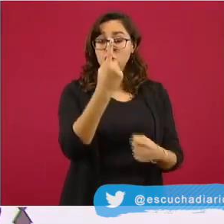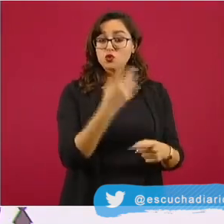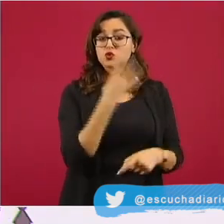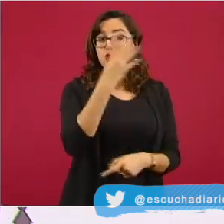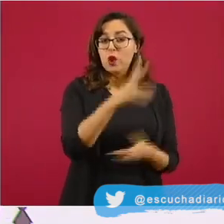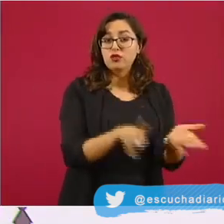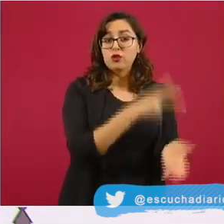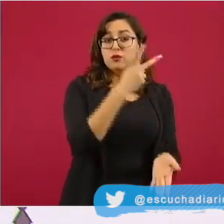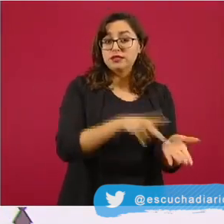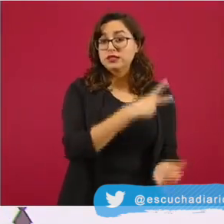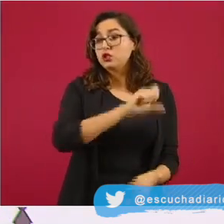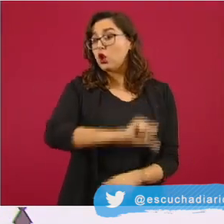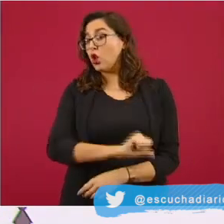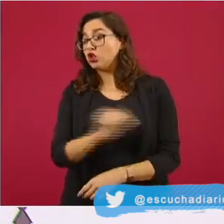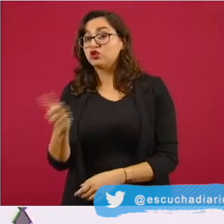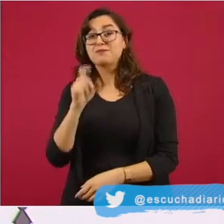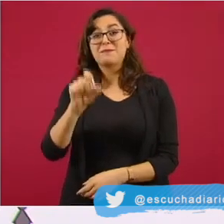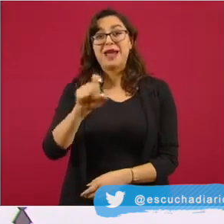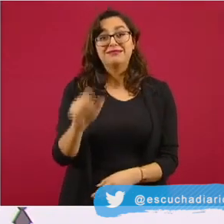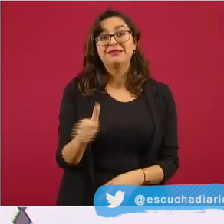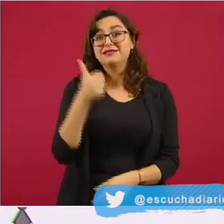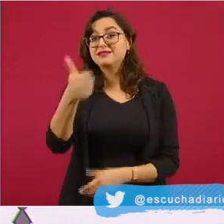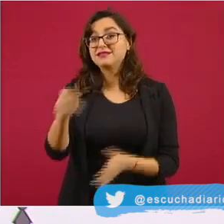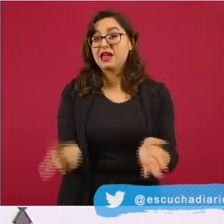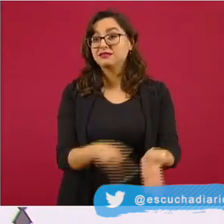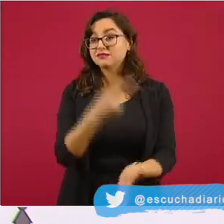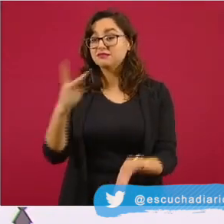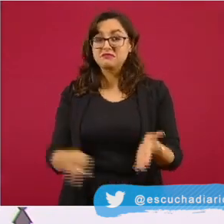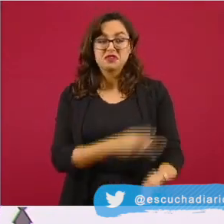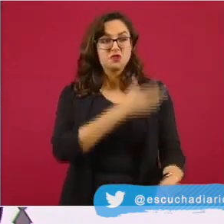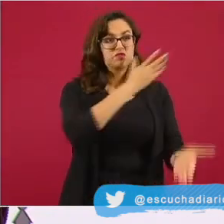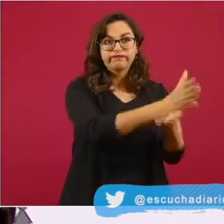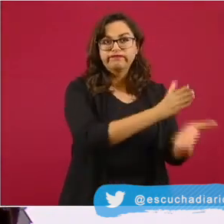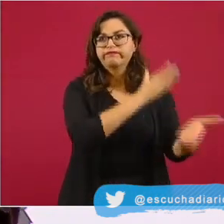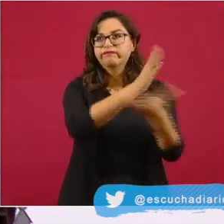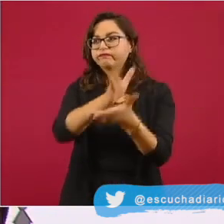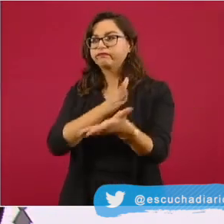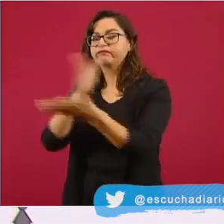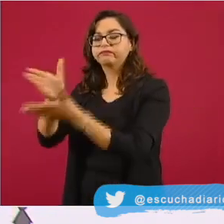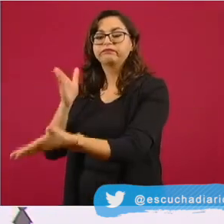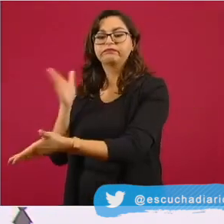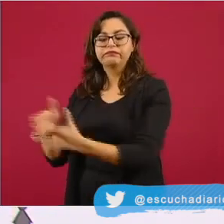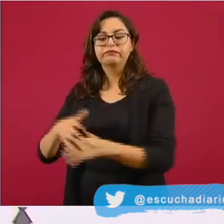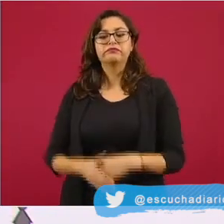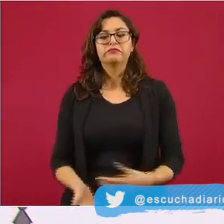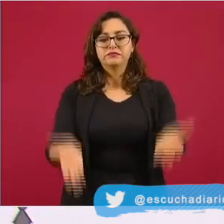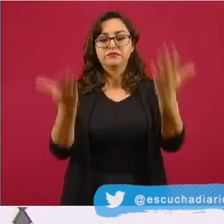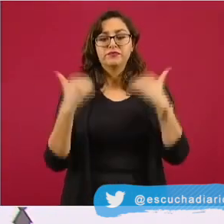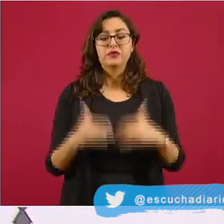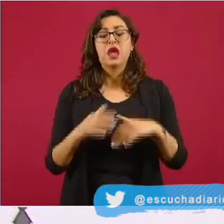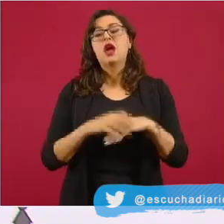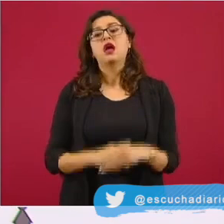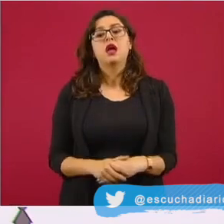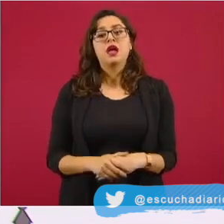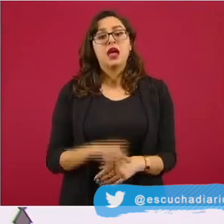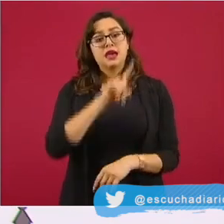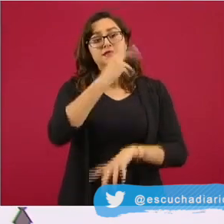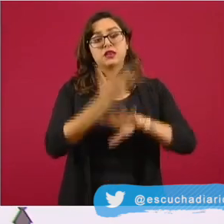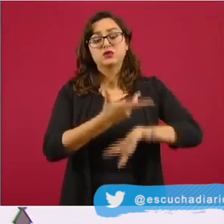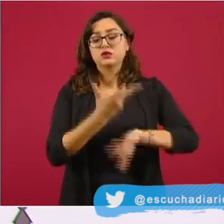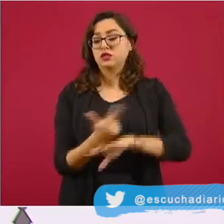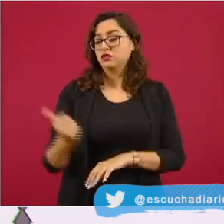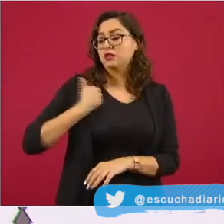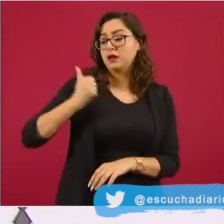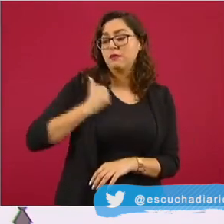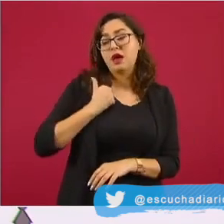26 ocasiones. Entró en vigor el nuevo tratado comercial con Estados Unidos